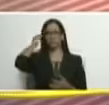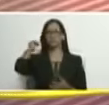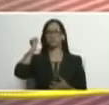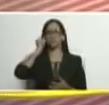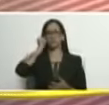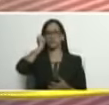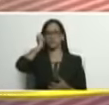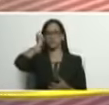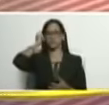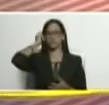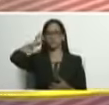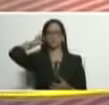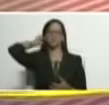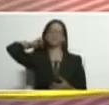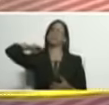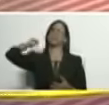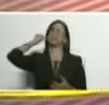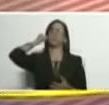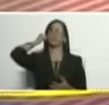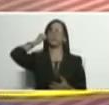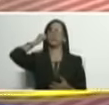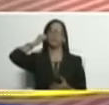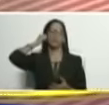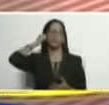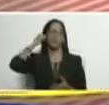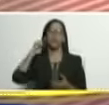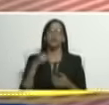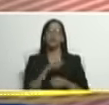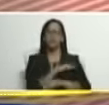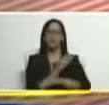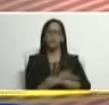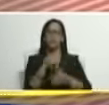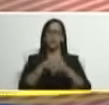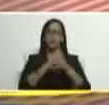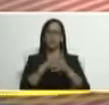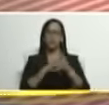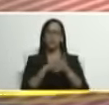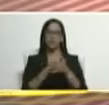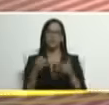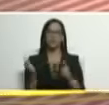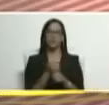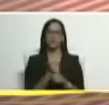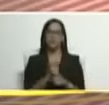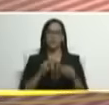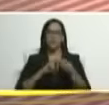Tremenda lucha para recuperar la paz del país, la estabilidad política, y lo logramos.